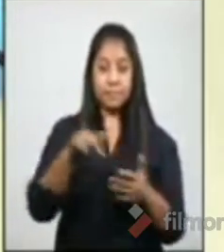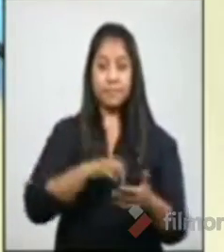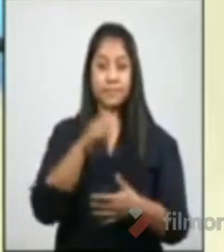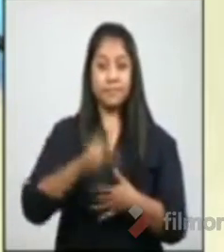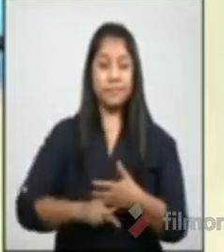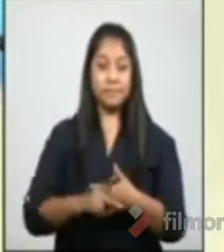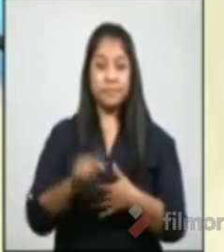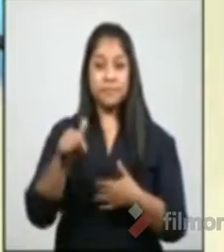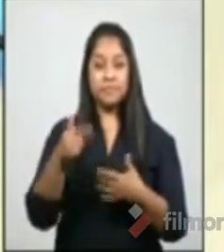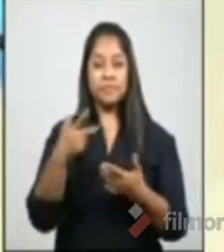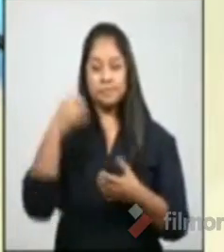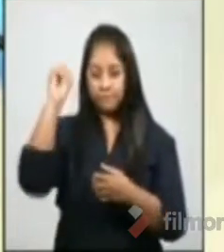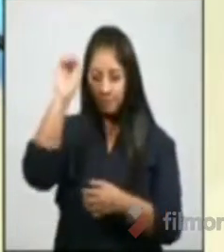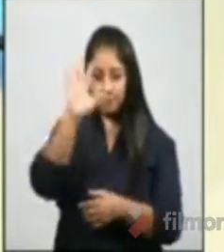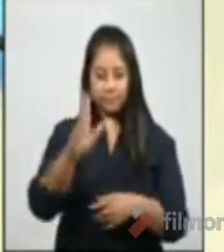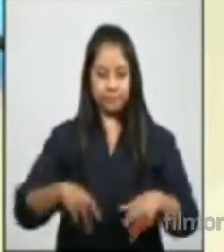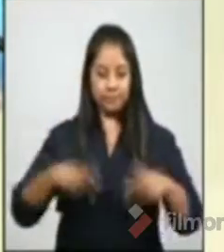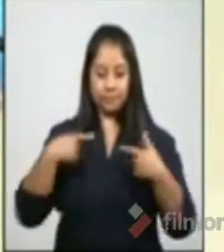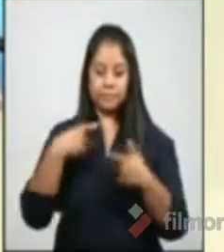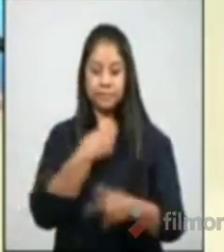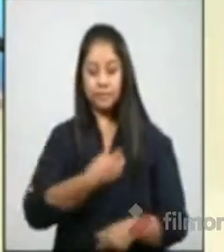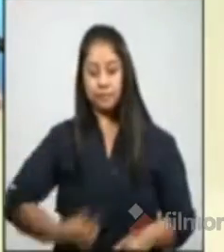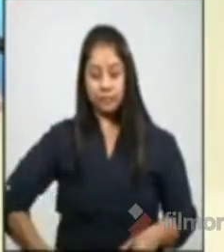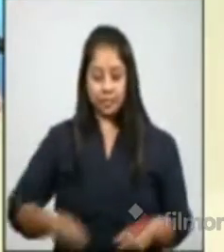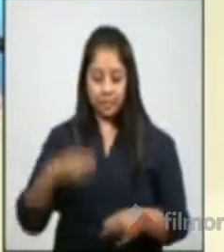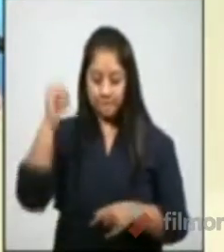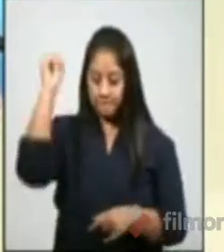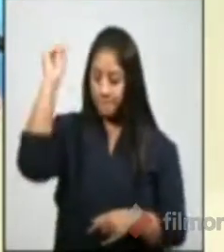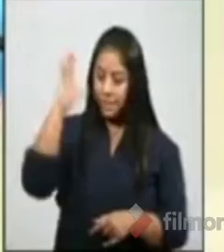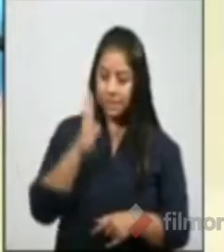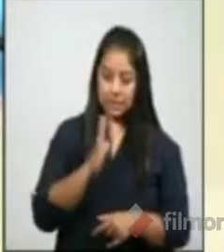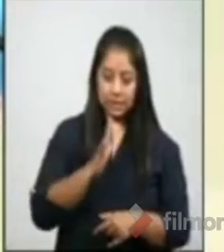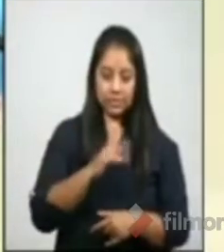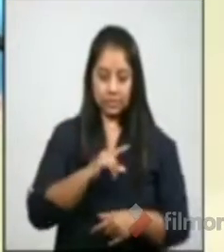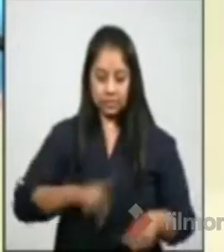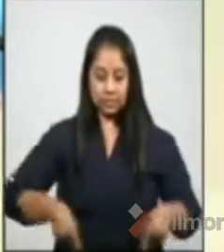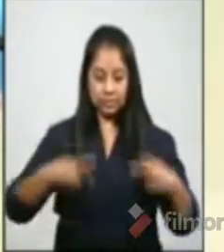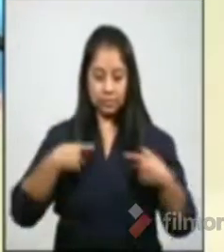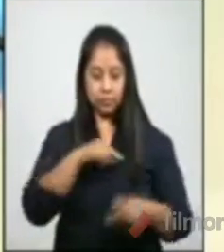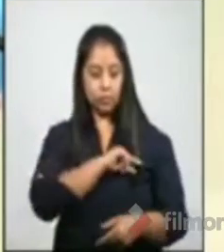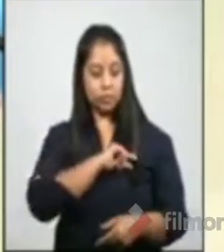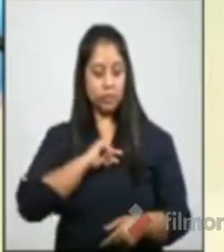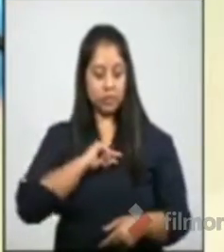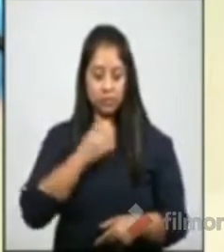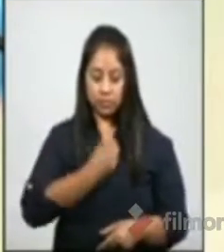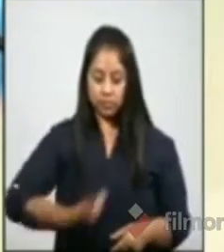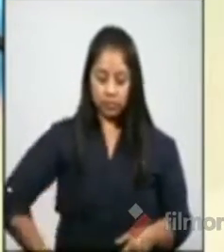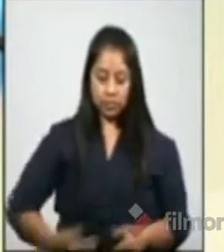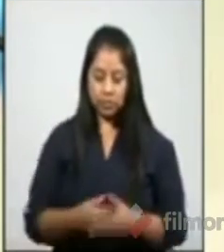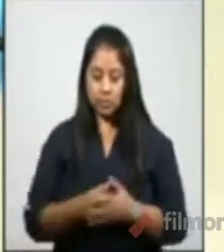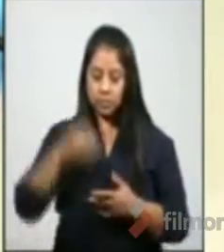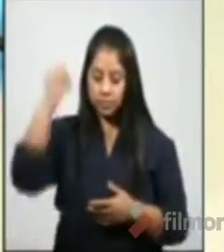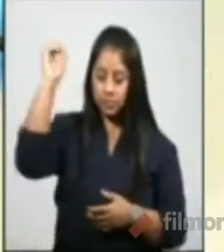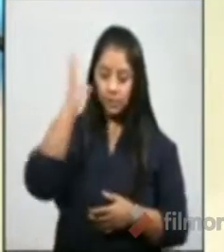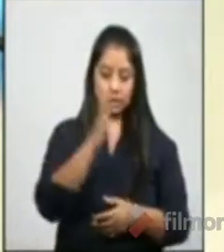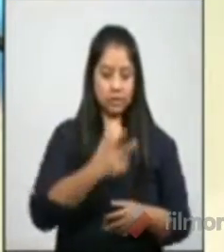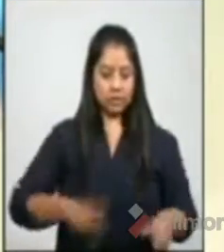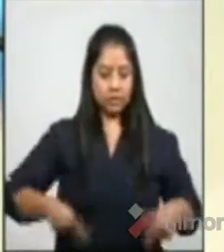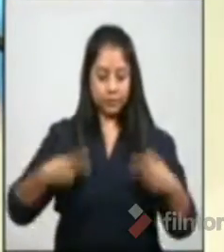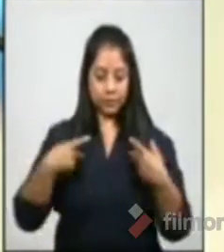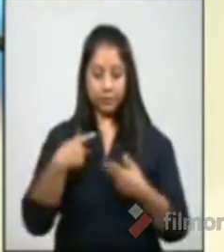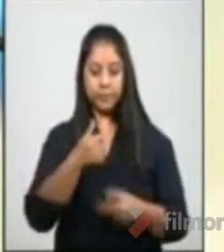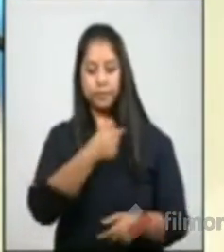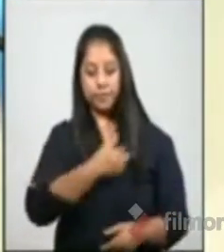Bendice la vida del presidente, bendice la vida de su gabinete de gobierno, bendice la vida del alcalde, de